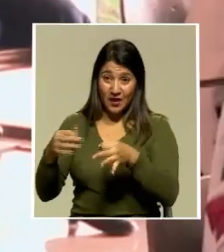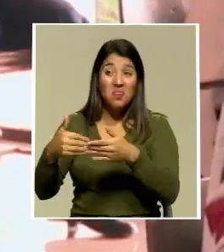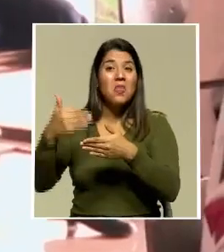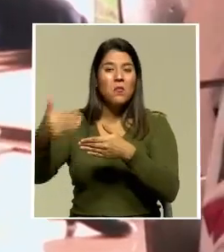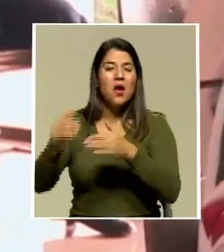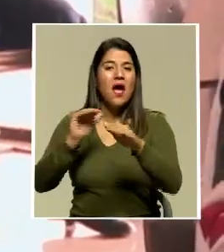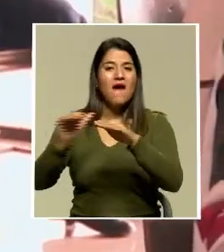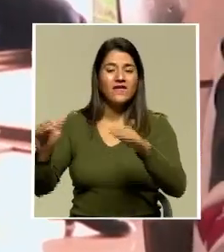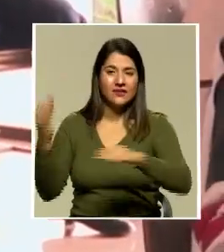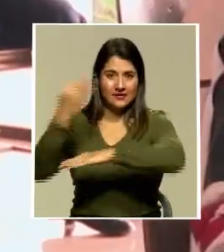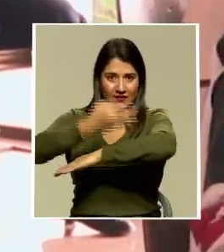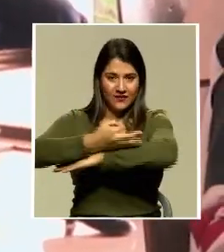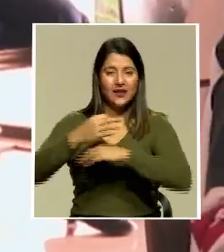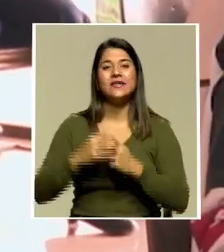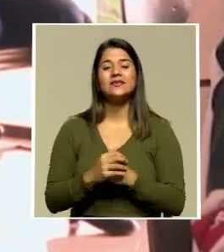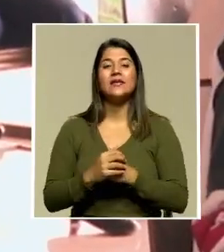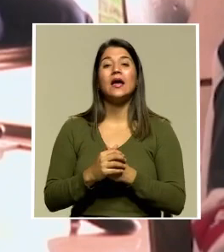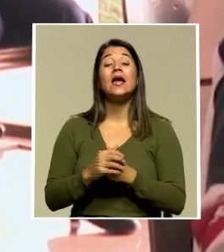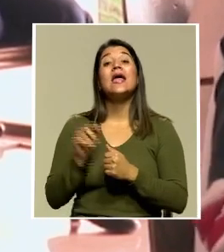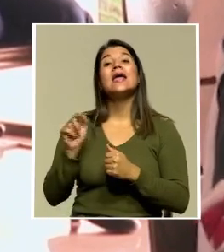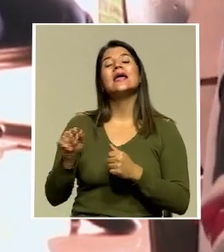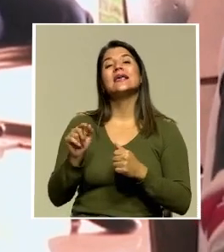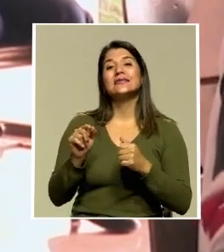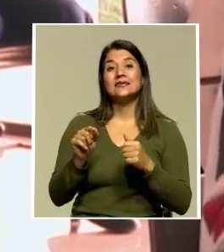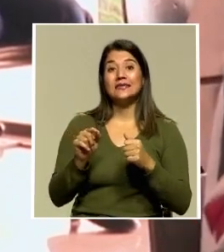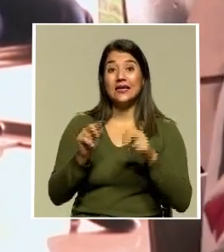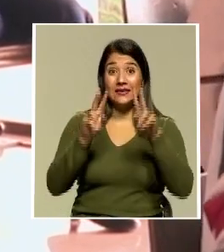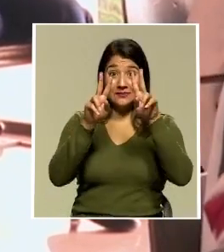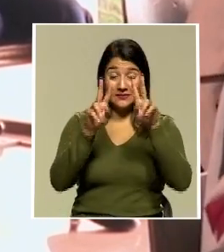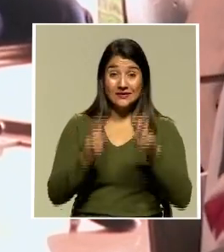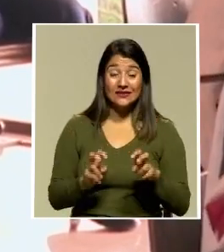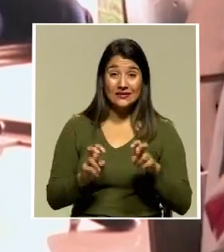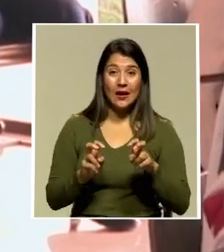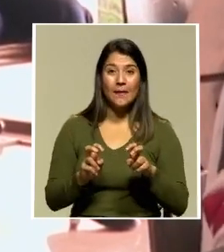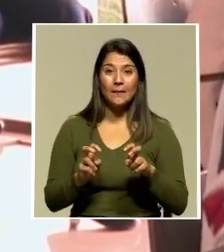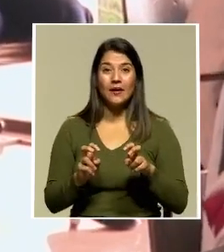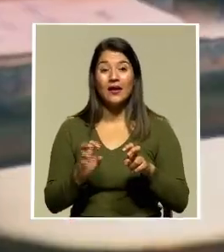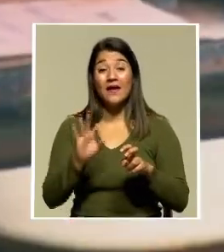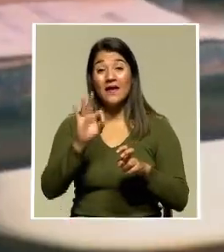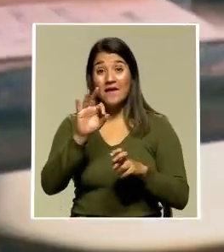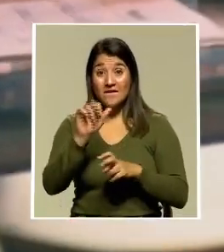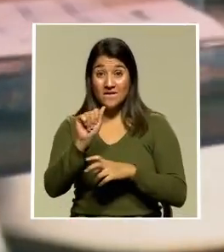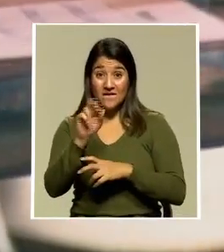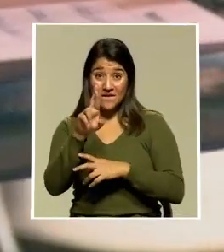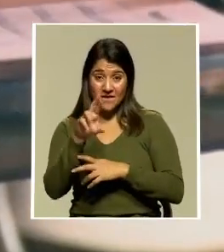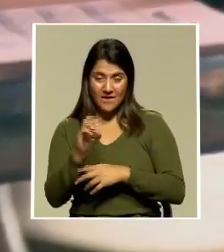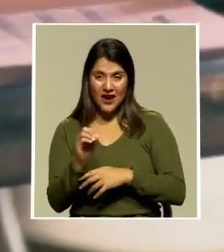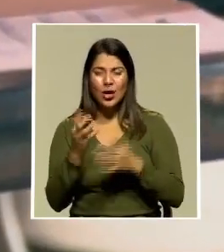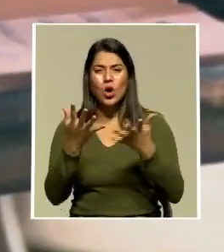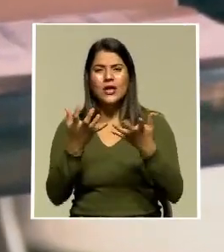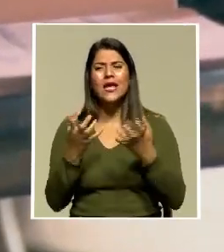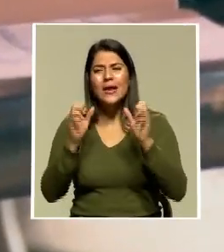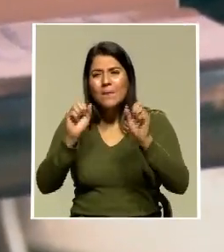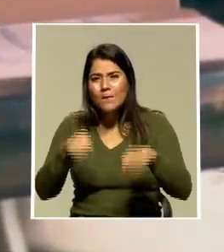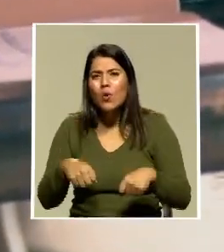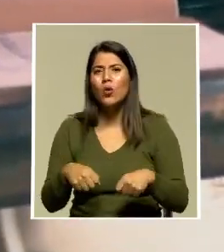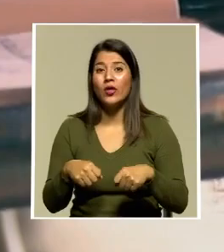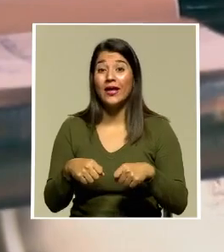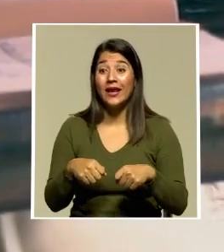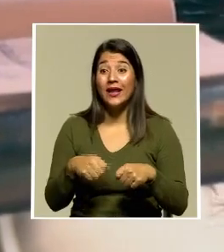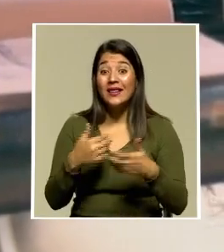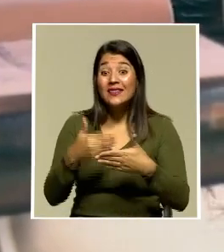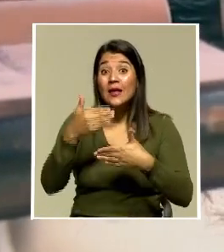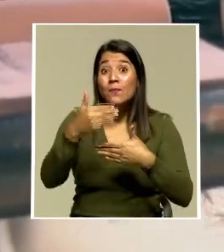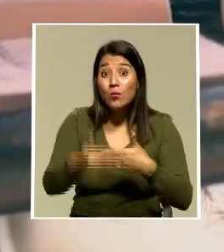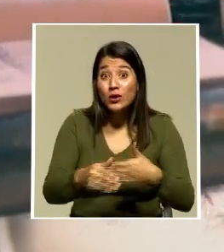el fortalecimiento de aprendizajes para la renovación de oportunidades, conocidas como FARO, pretenden recolectar información